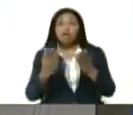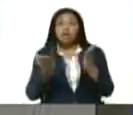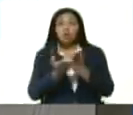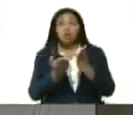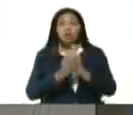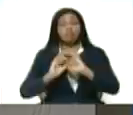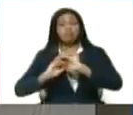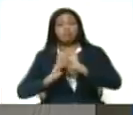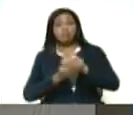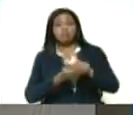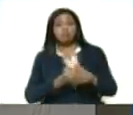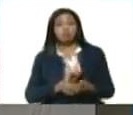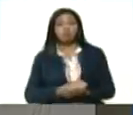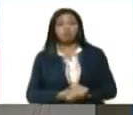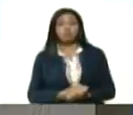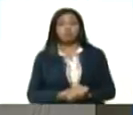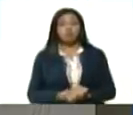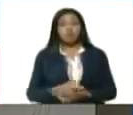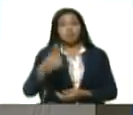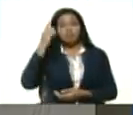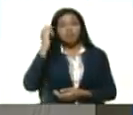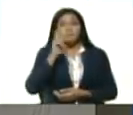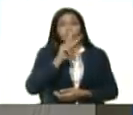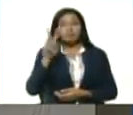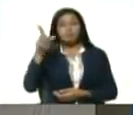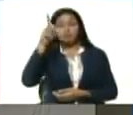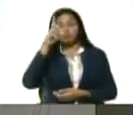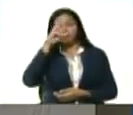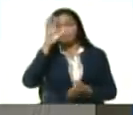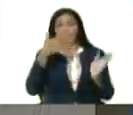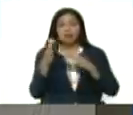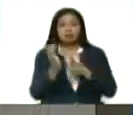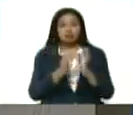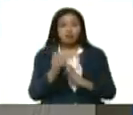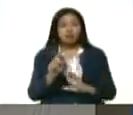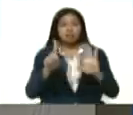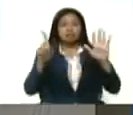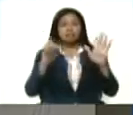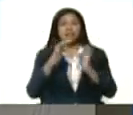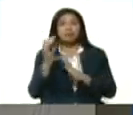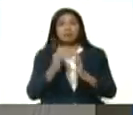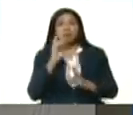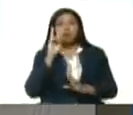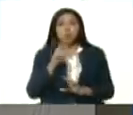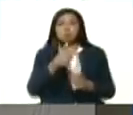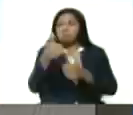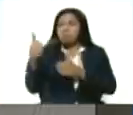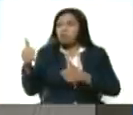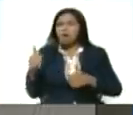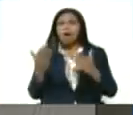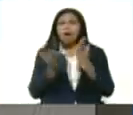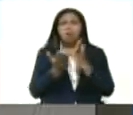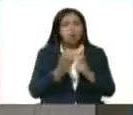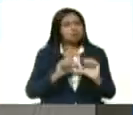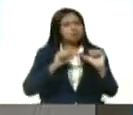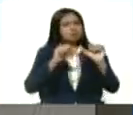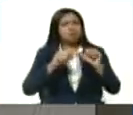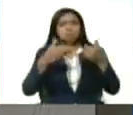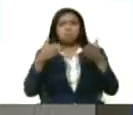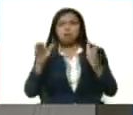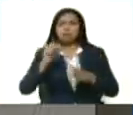béisbol los días 22 de marzo y 6 de abril y dio el visto bueno a que la escuela siguiera abierta